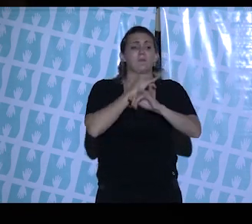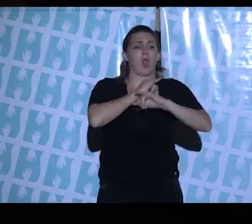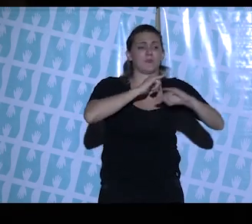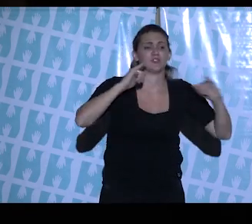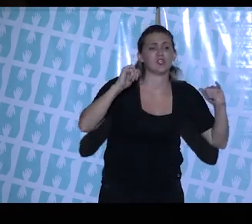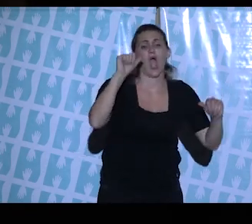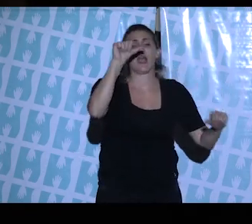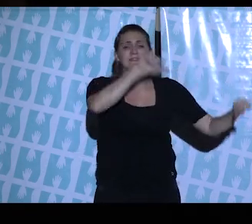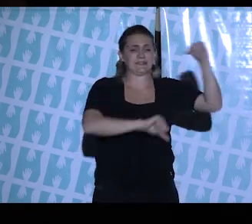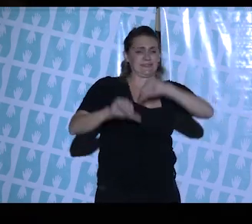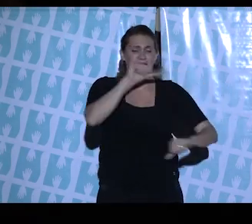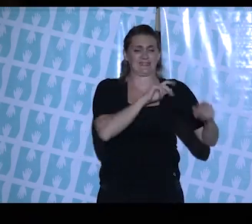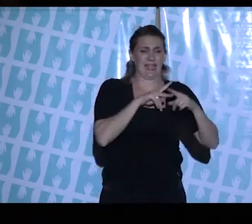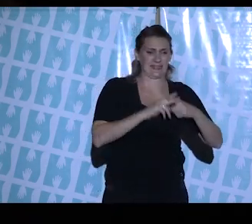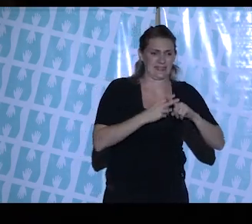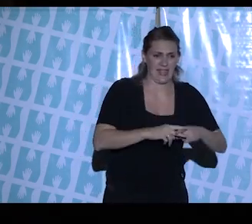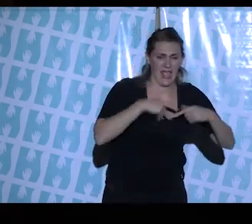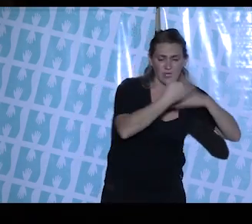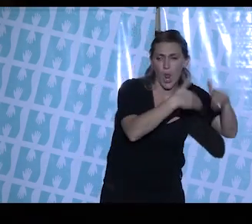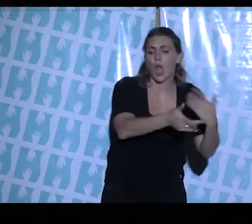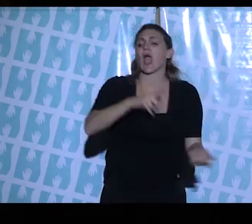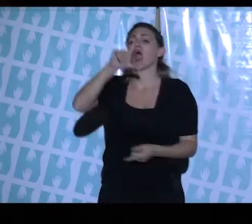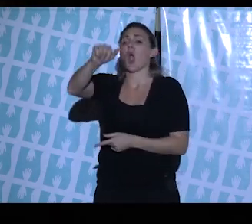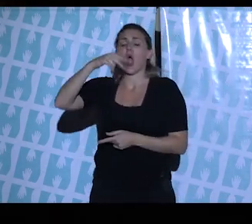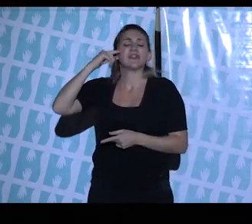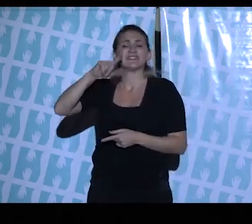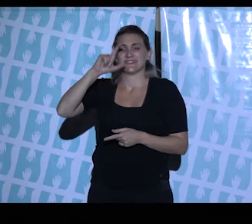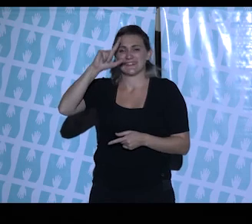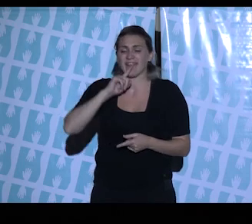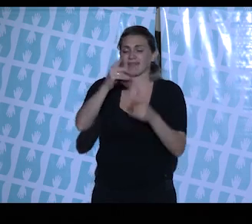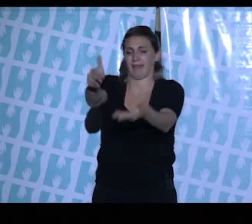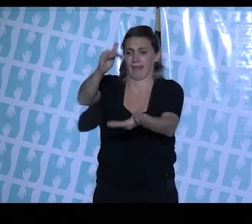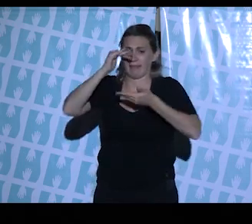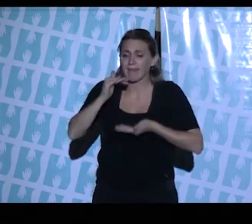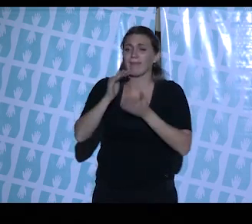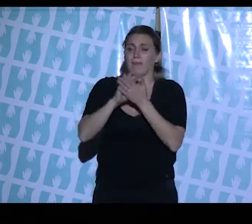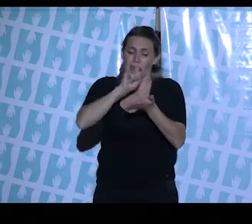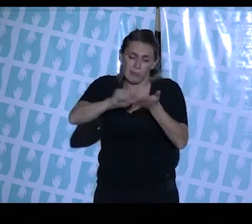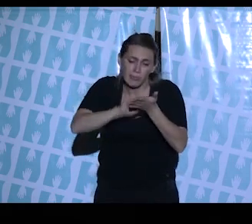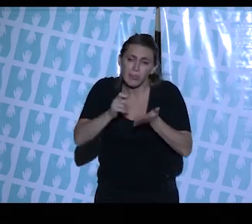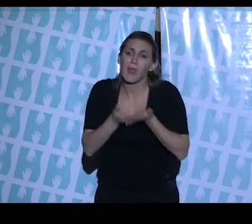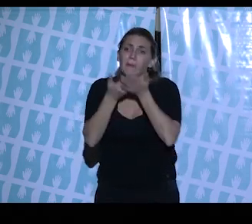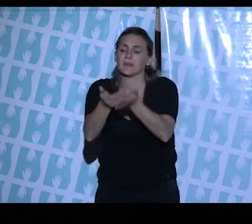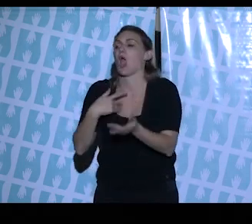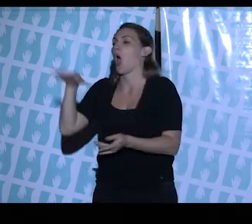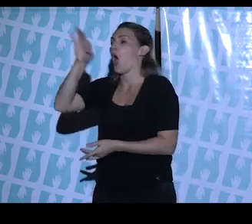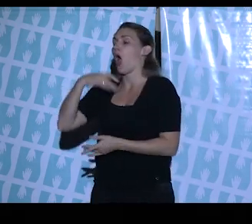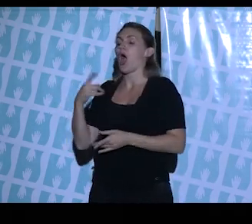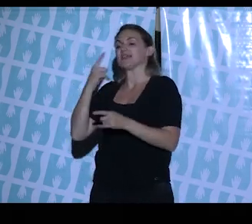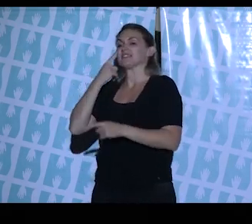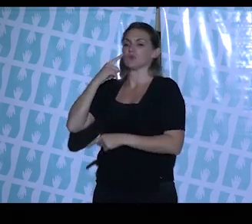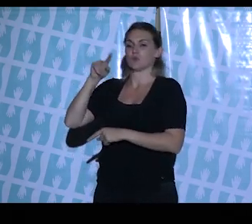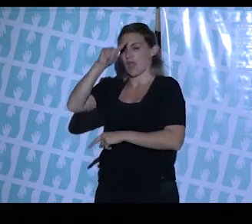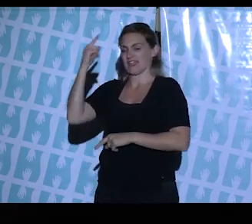Ciencia y Tecnología, subsidios del CONICET, subsidios del Instituto Nacional de la Salud de Estados Unidos, y de